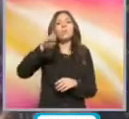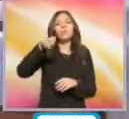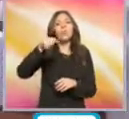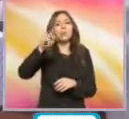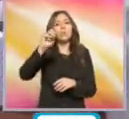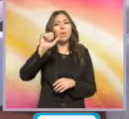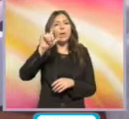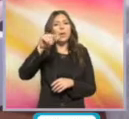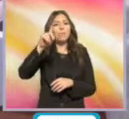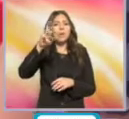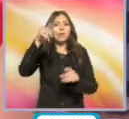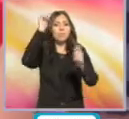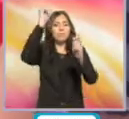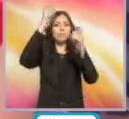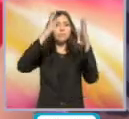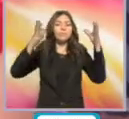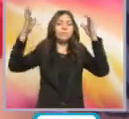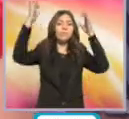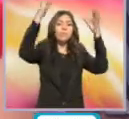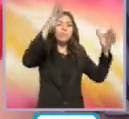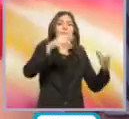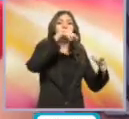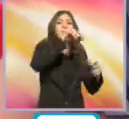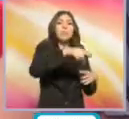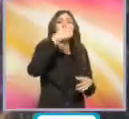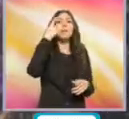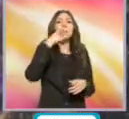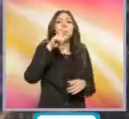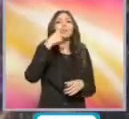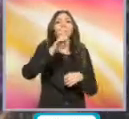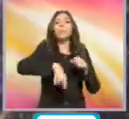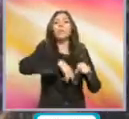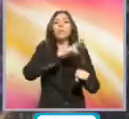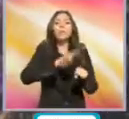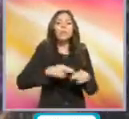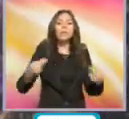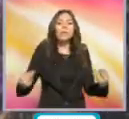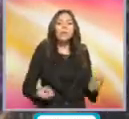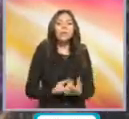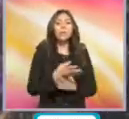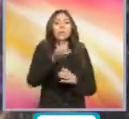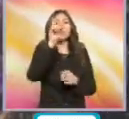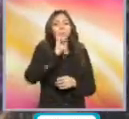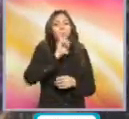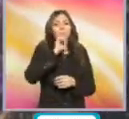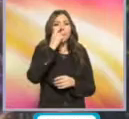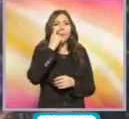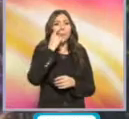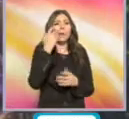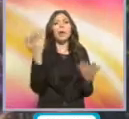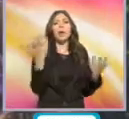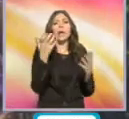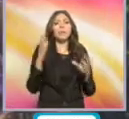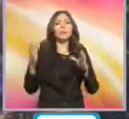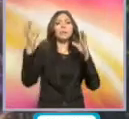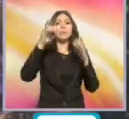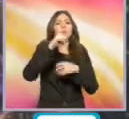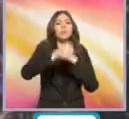completo el festejo al Día de la Madre, exaltando este valor biológico de la mujer por sí. Entonces, se crea este